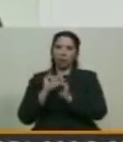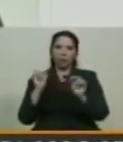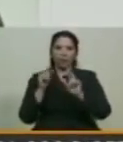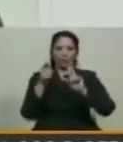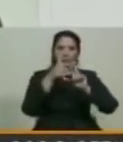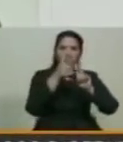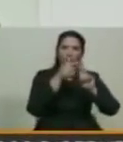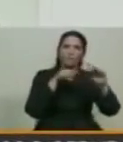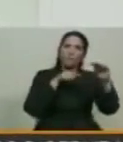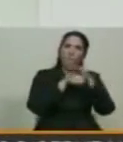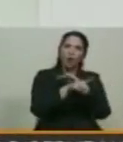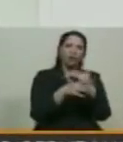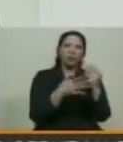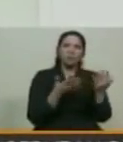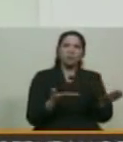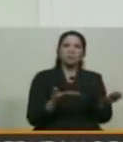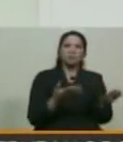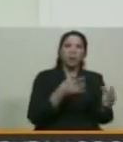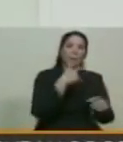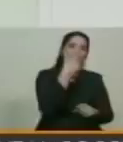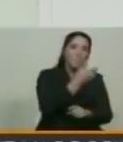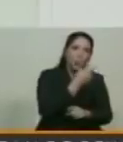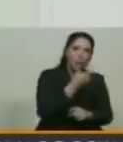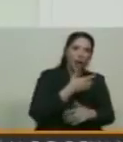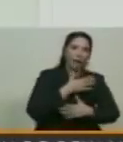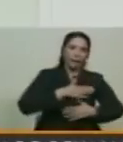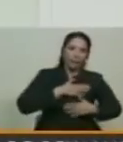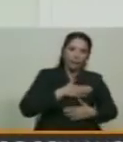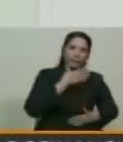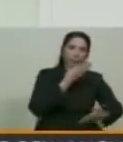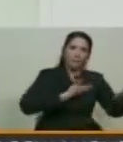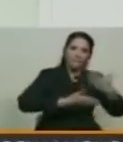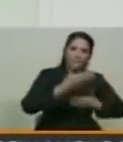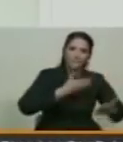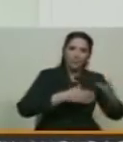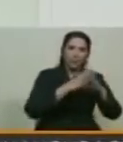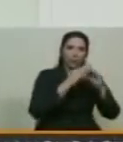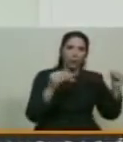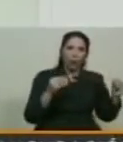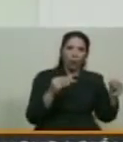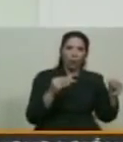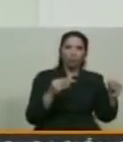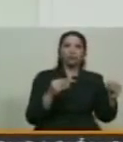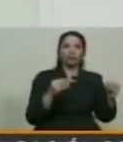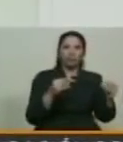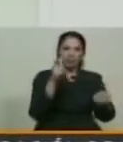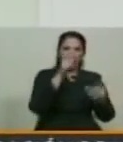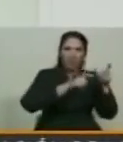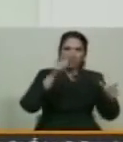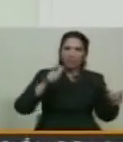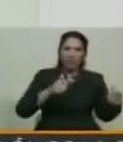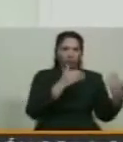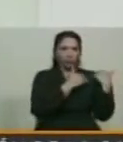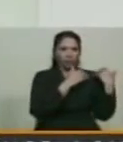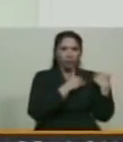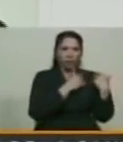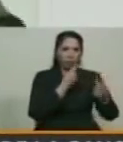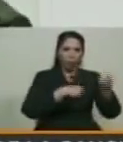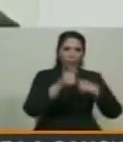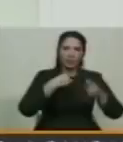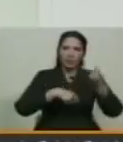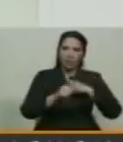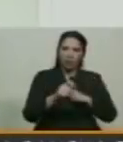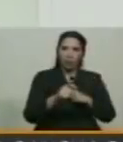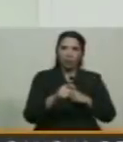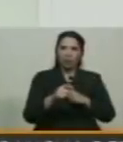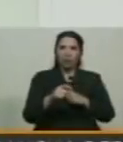bueno, buscar armonizar todos los actores productivos, distributivos, comercializadores, los actores